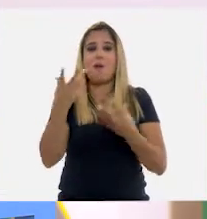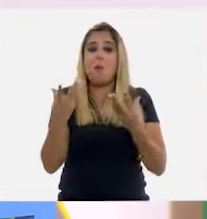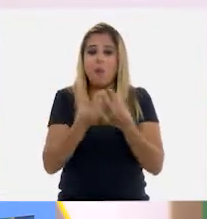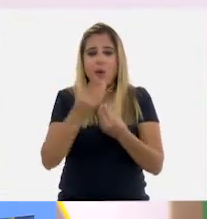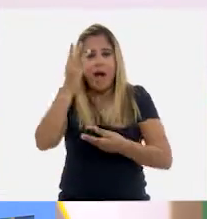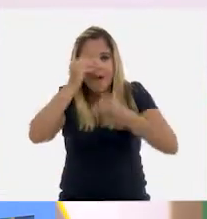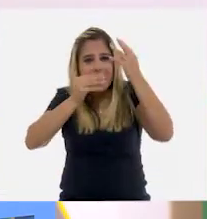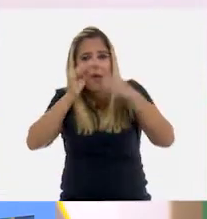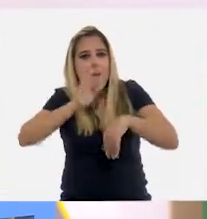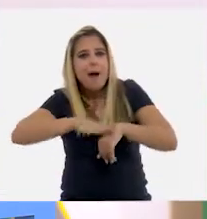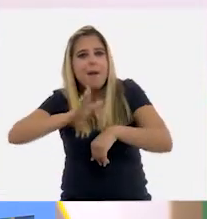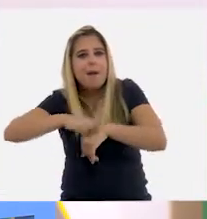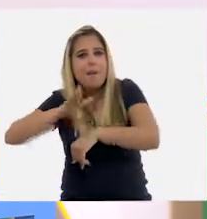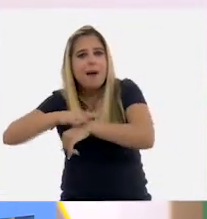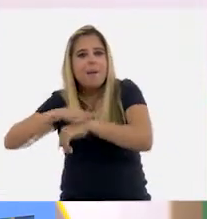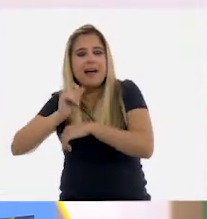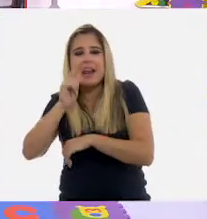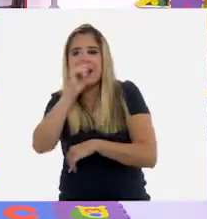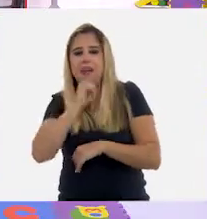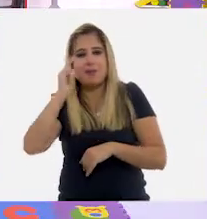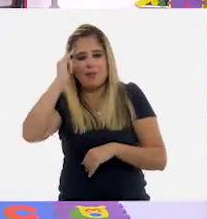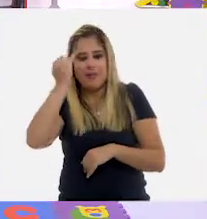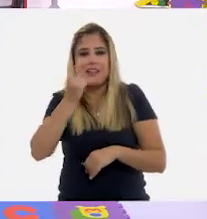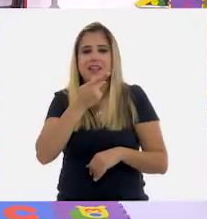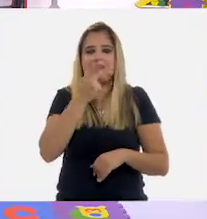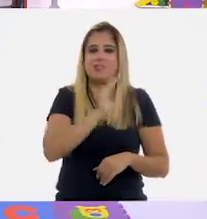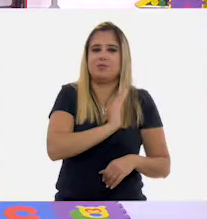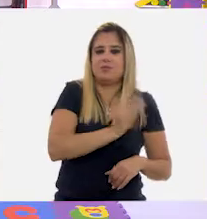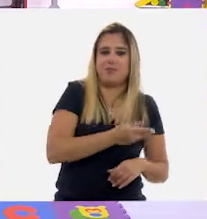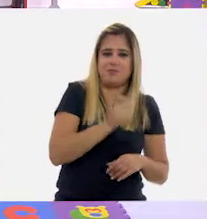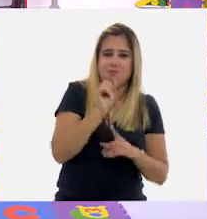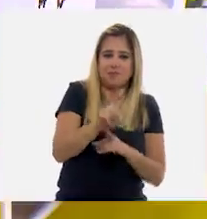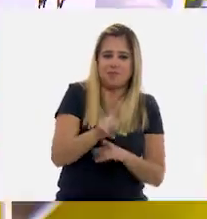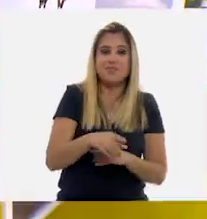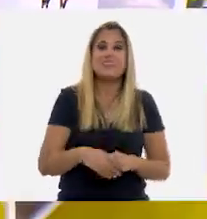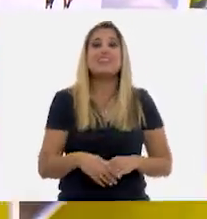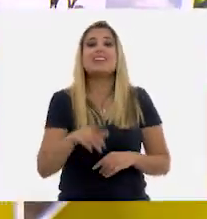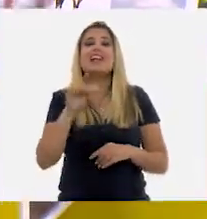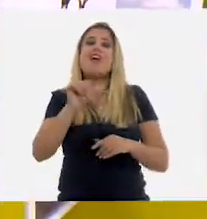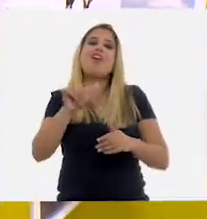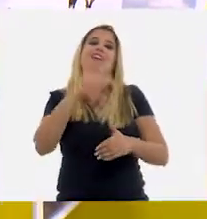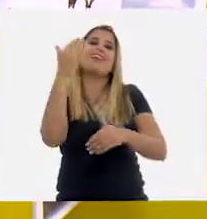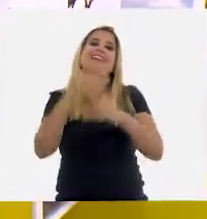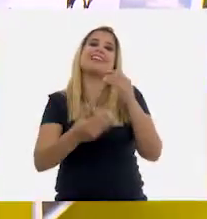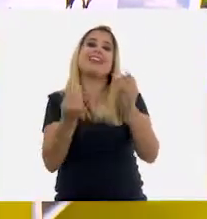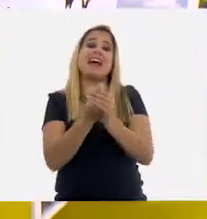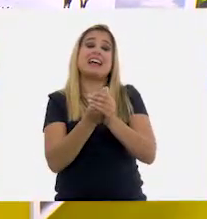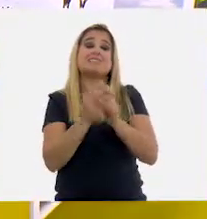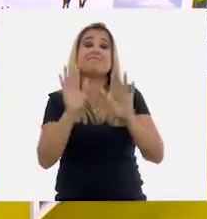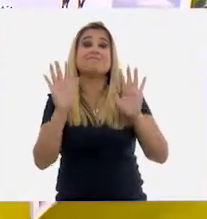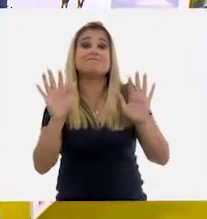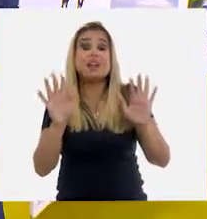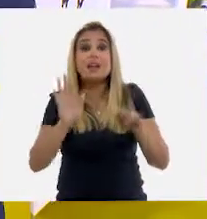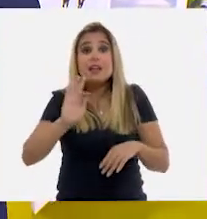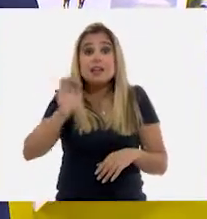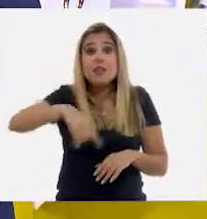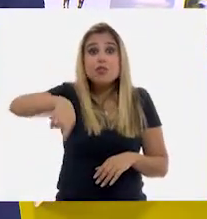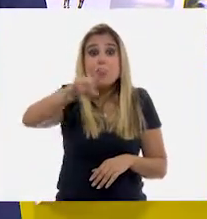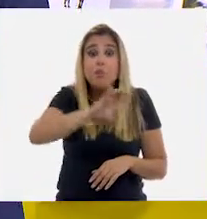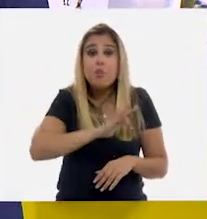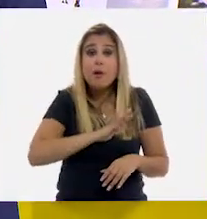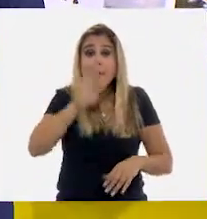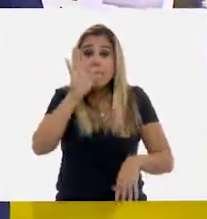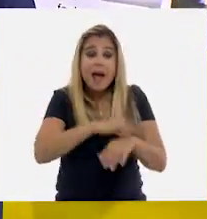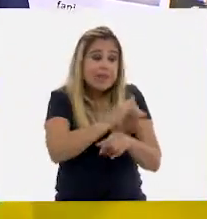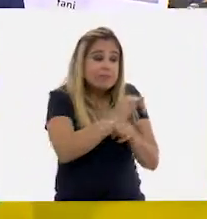aprendiendo más sobre nuestra lengua. Kamadi, Ngote. Se nos acabó la clase de hoy. Oigan, pero si les es posible,